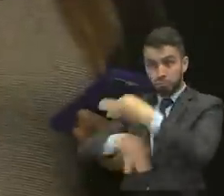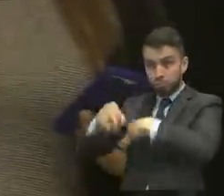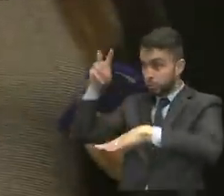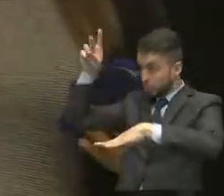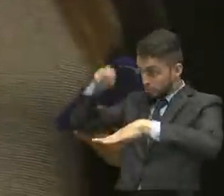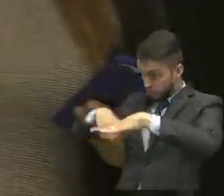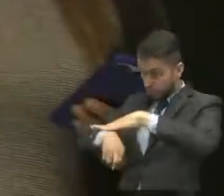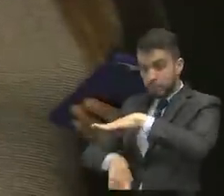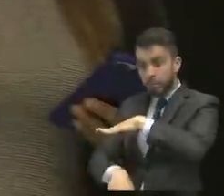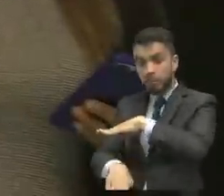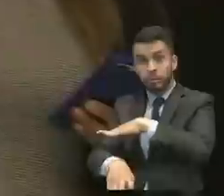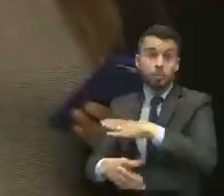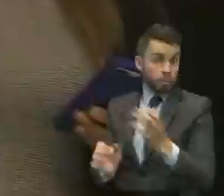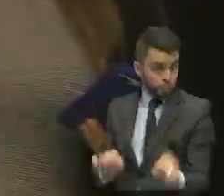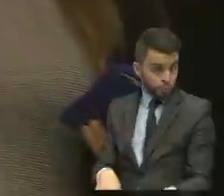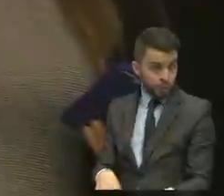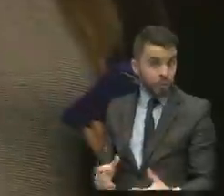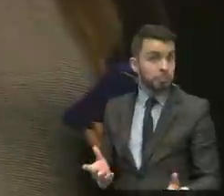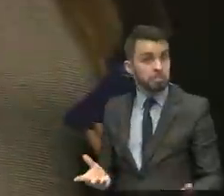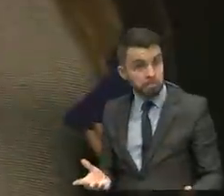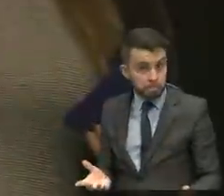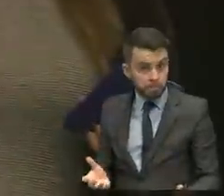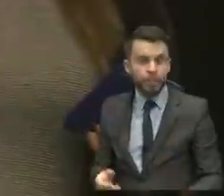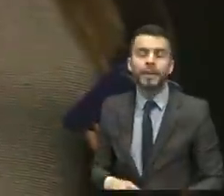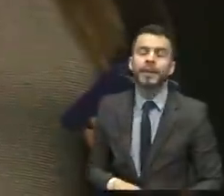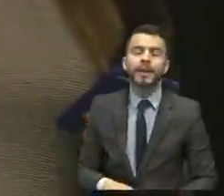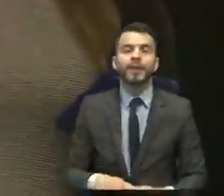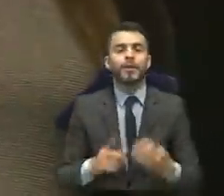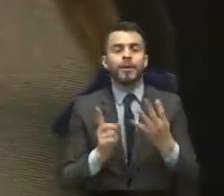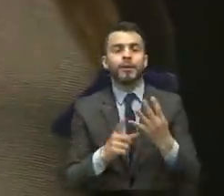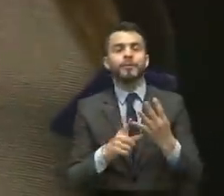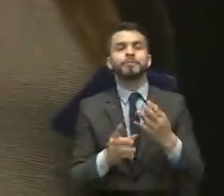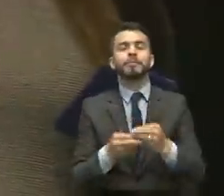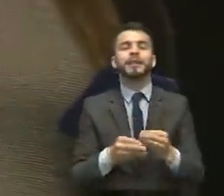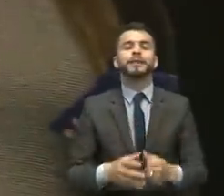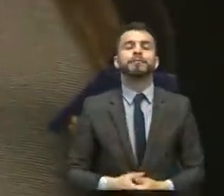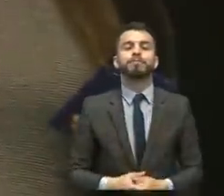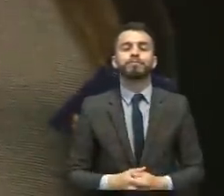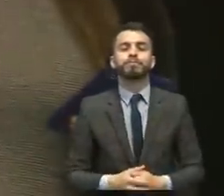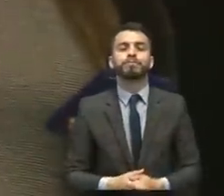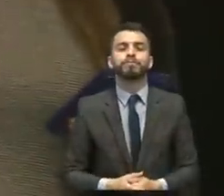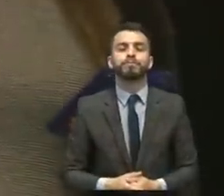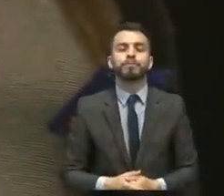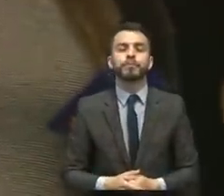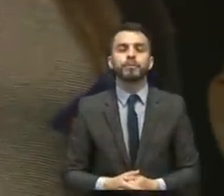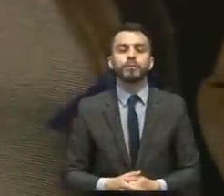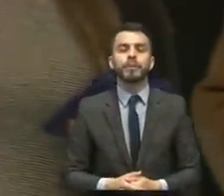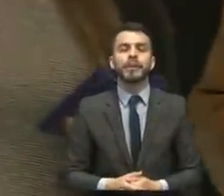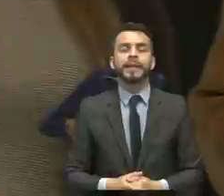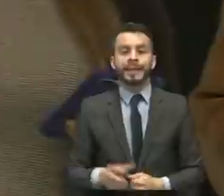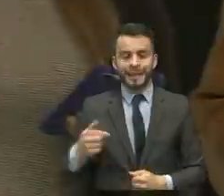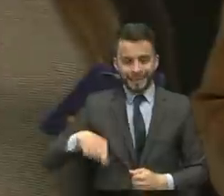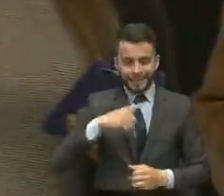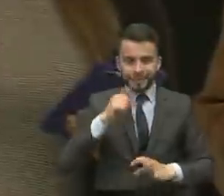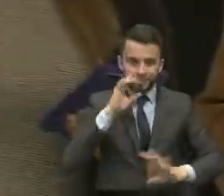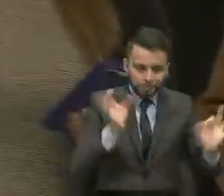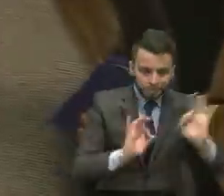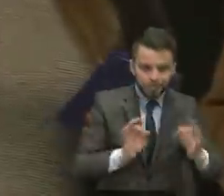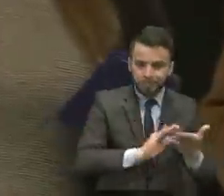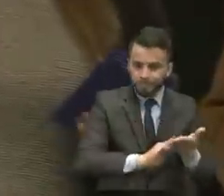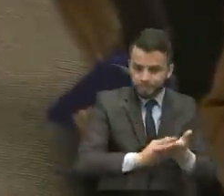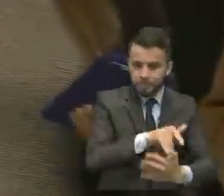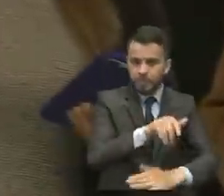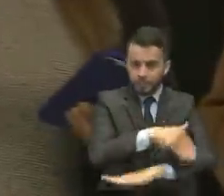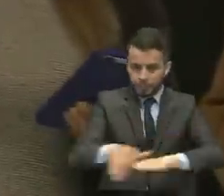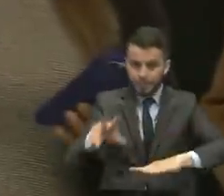presentando? Y lo cuarto, que es quizás lo más elemental, ¿cómo se blindará todo este proceso para que al final lo que se